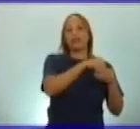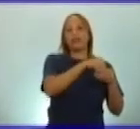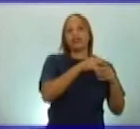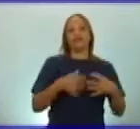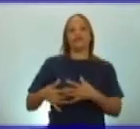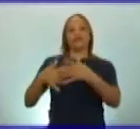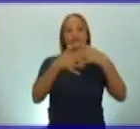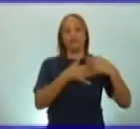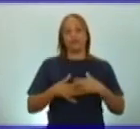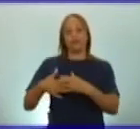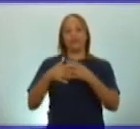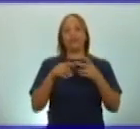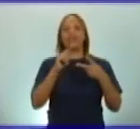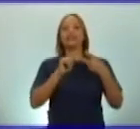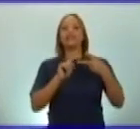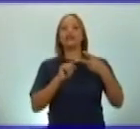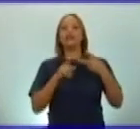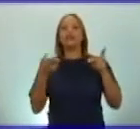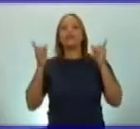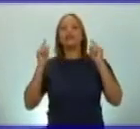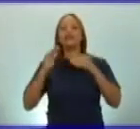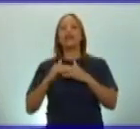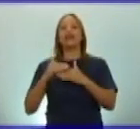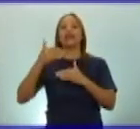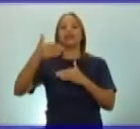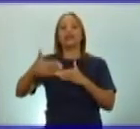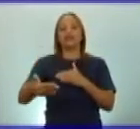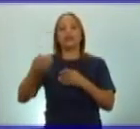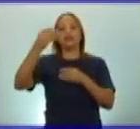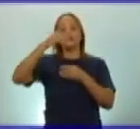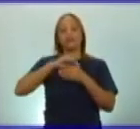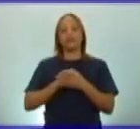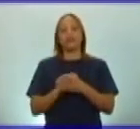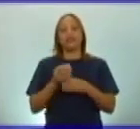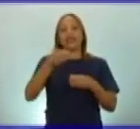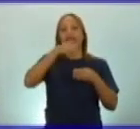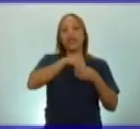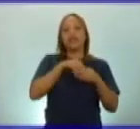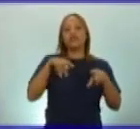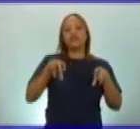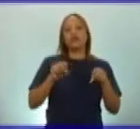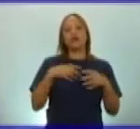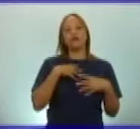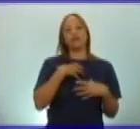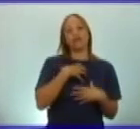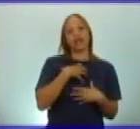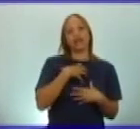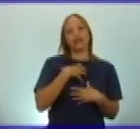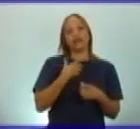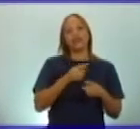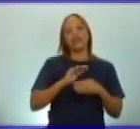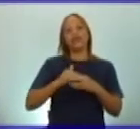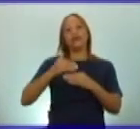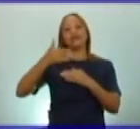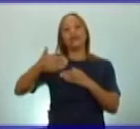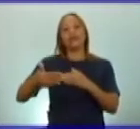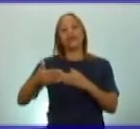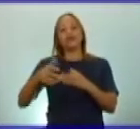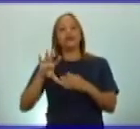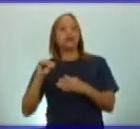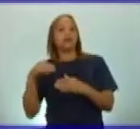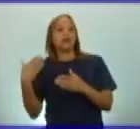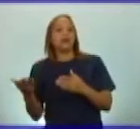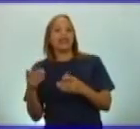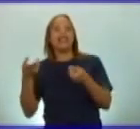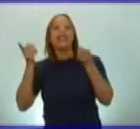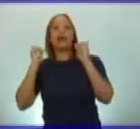y segundo, una política exterior. En lo interno referido al nuevo trato y en lo externo referida entonces a la